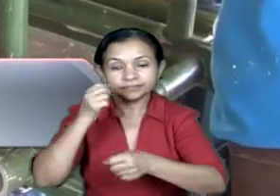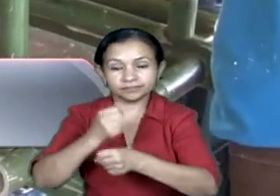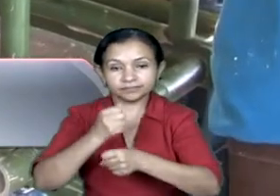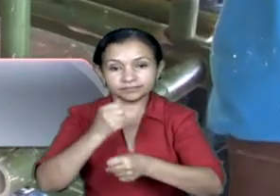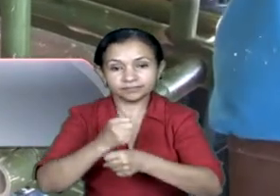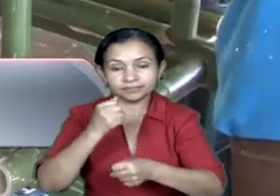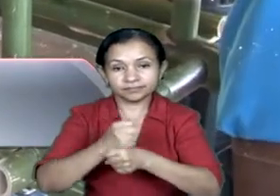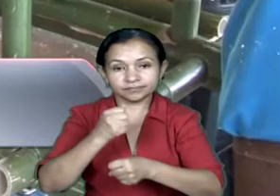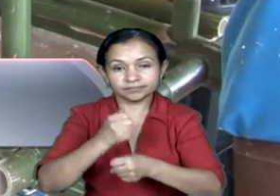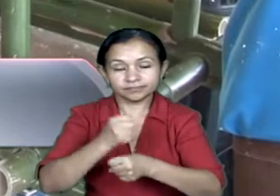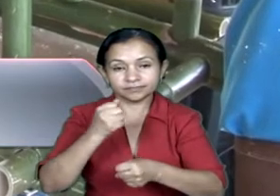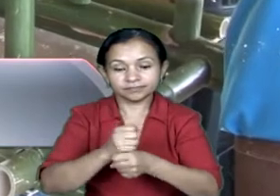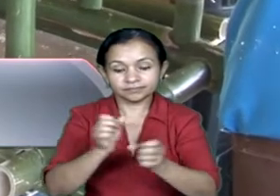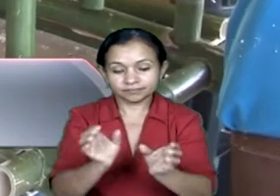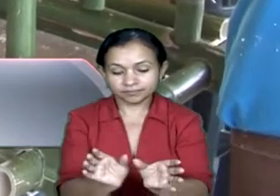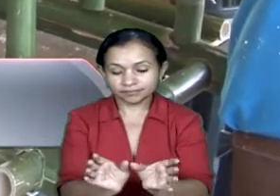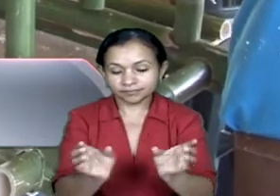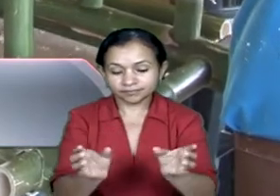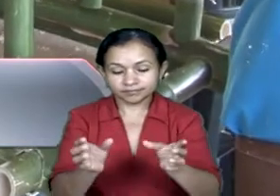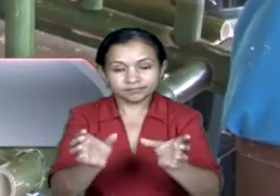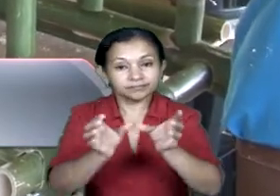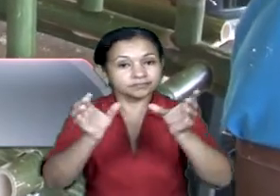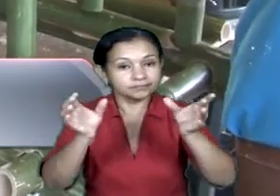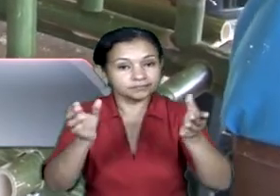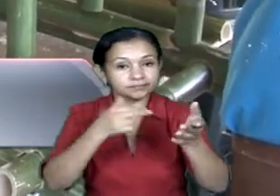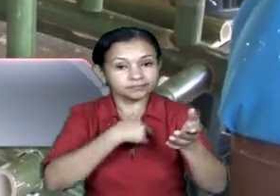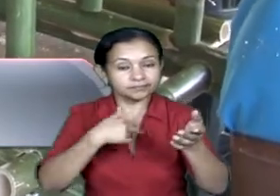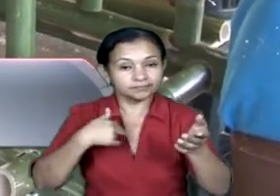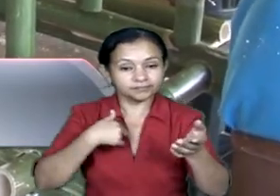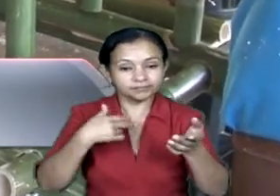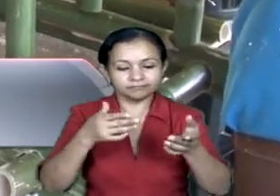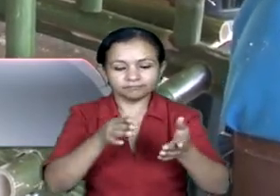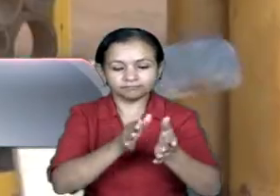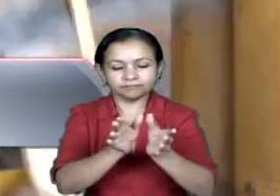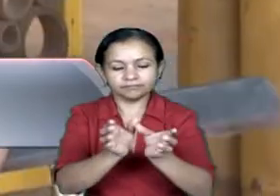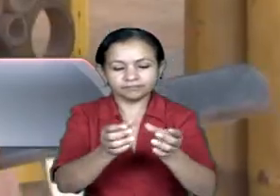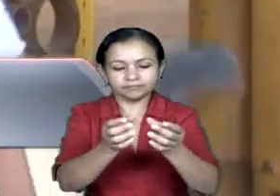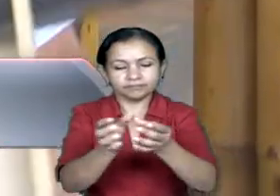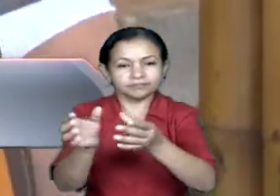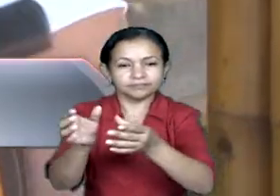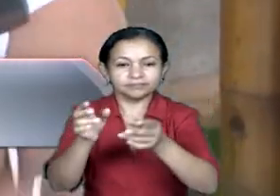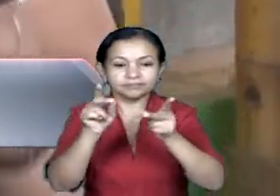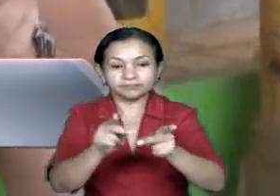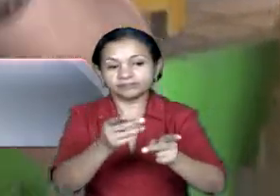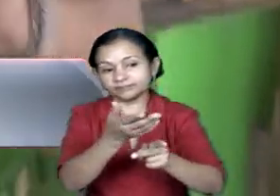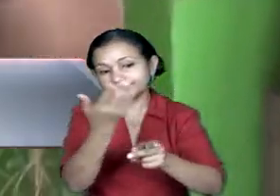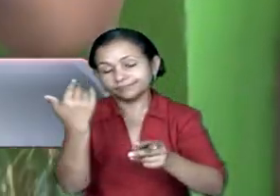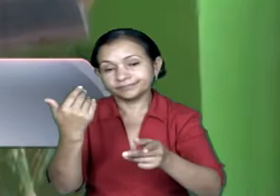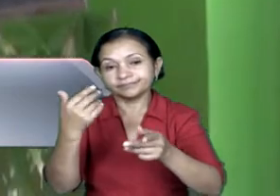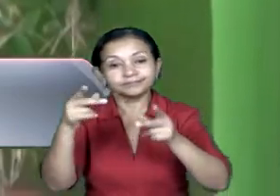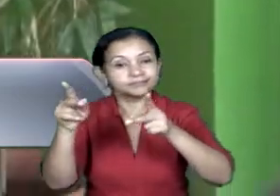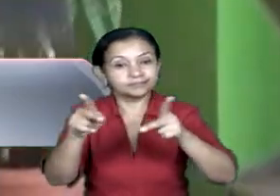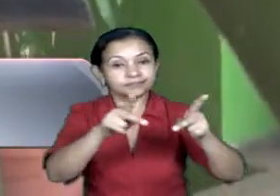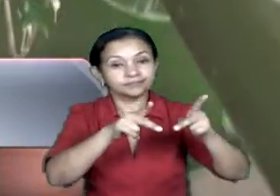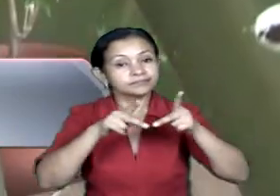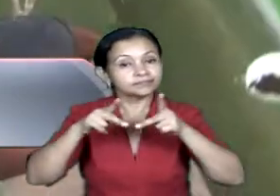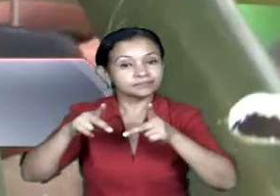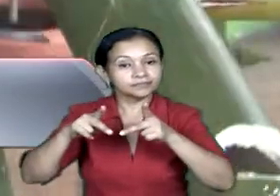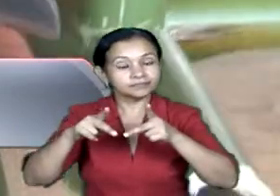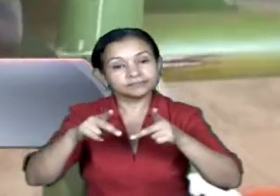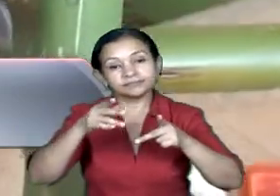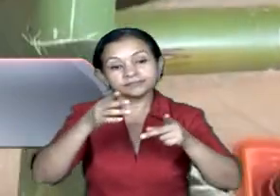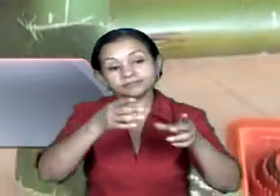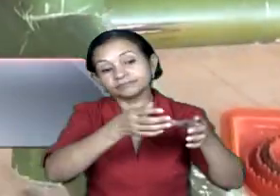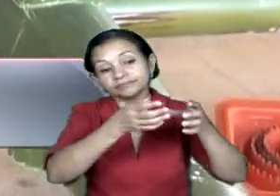de cerámica. Okay. Cerámica. Y llevamos los artesanos, ¿no? Algunos artesanos a